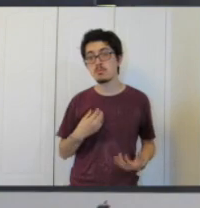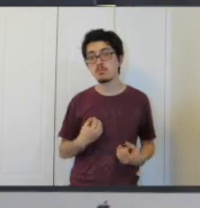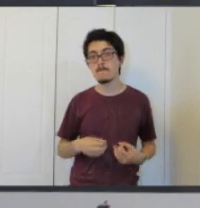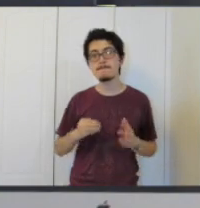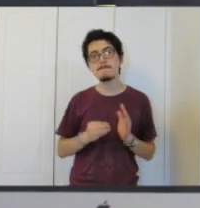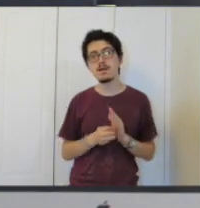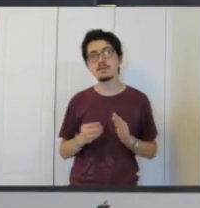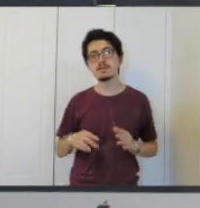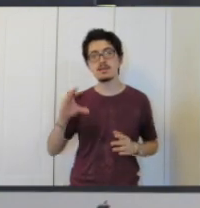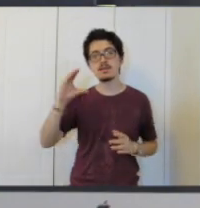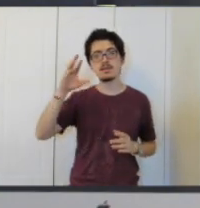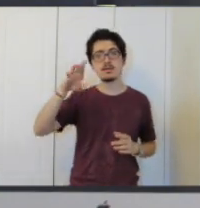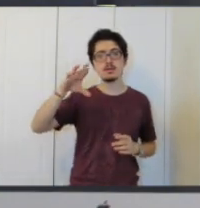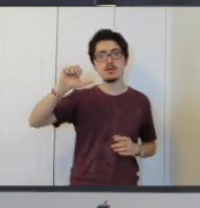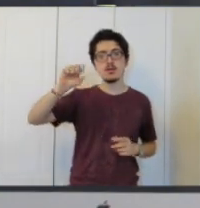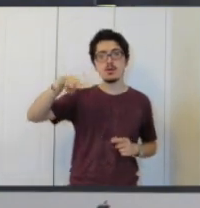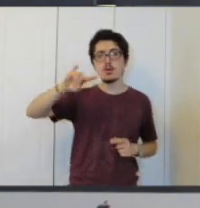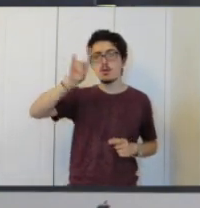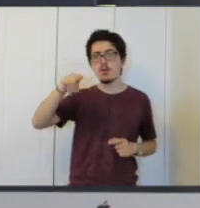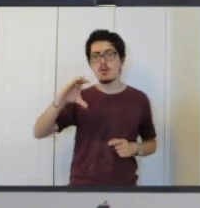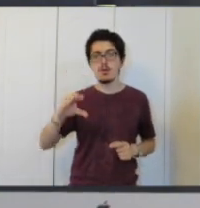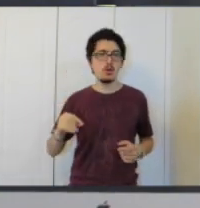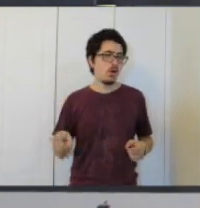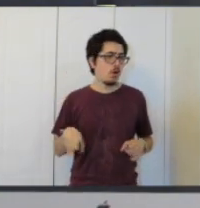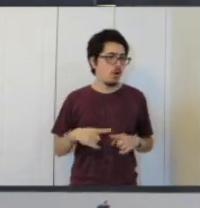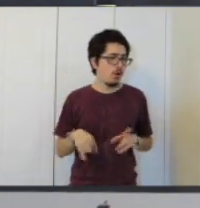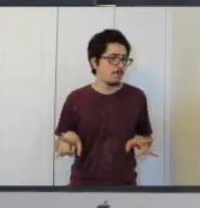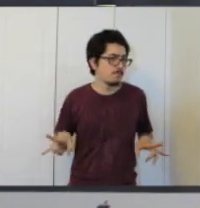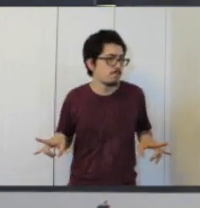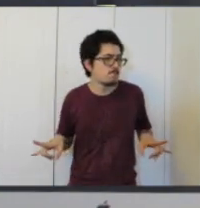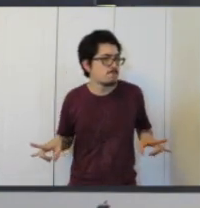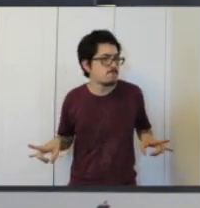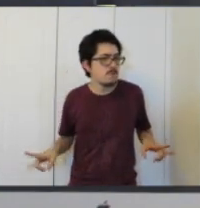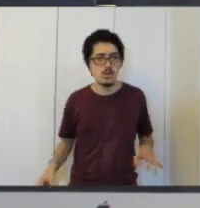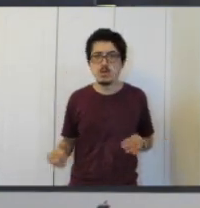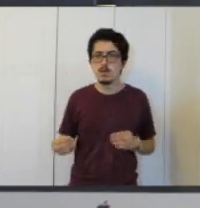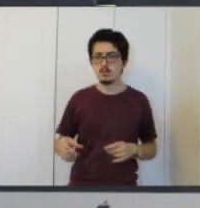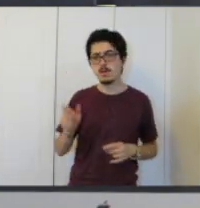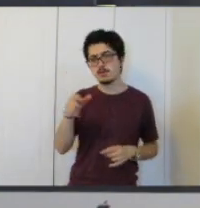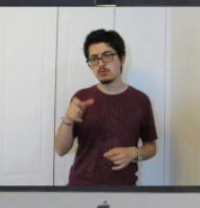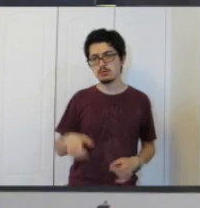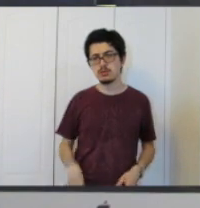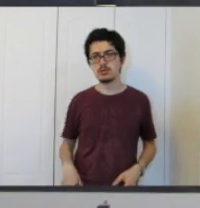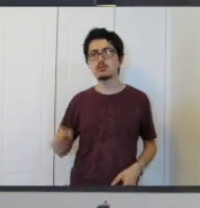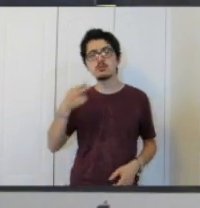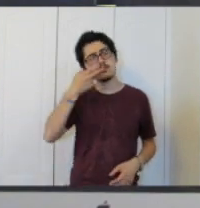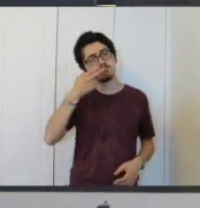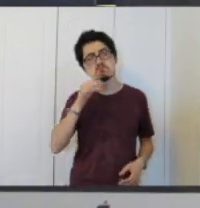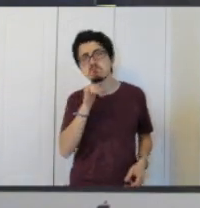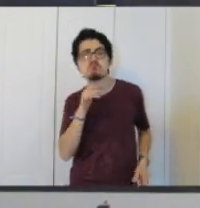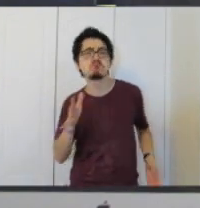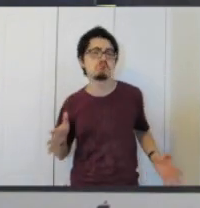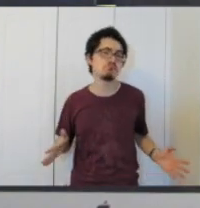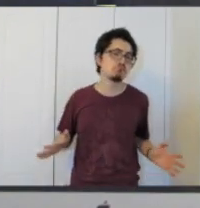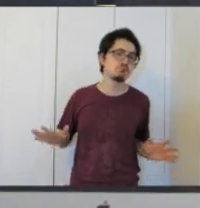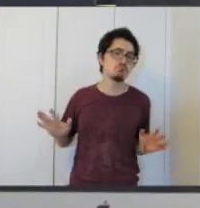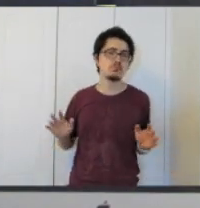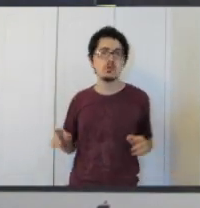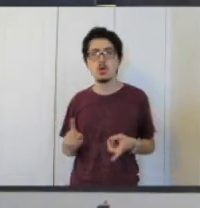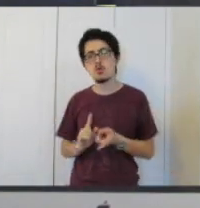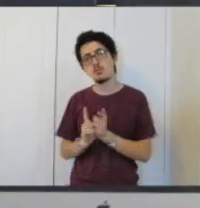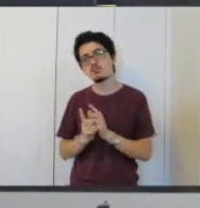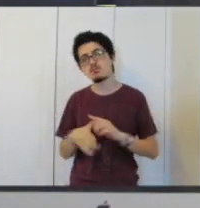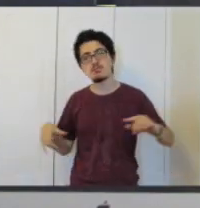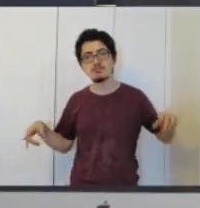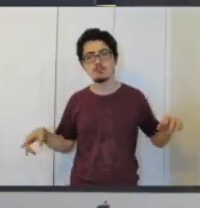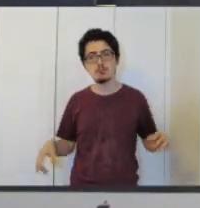Es un libro que te recuerda mucho el primer amor, la pasión y a veces por no sentirse correspondido, y es una temática muchísimo más